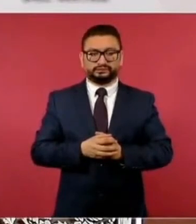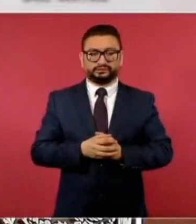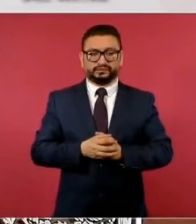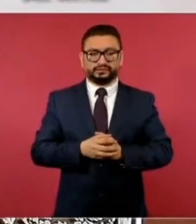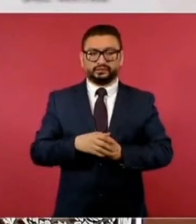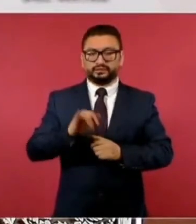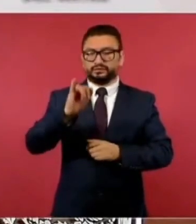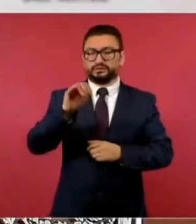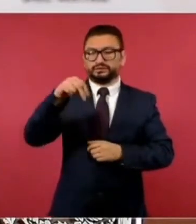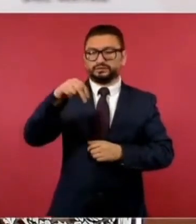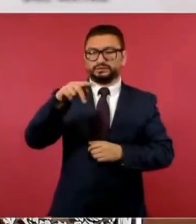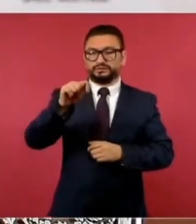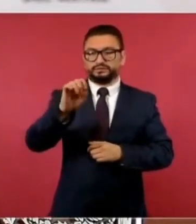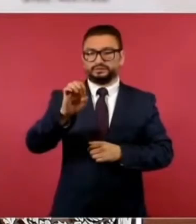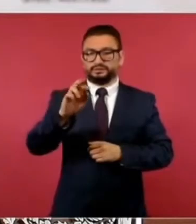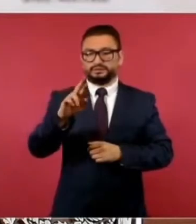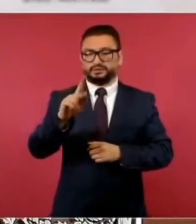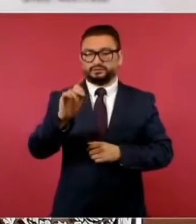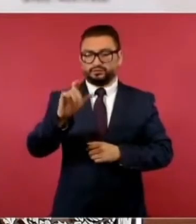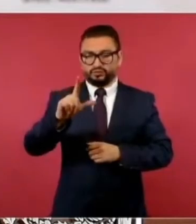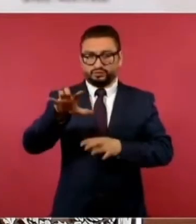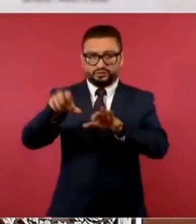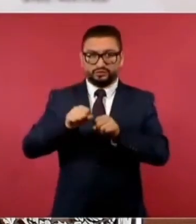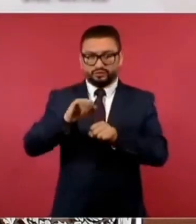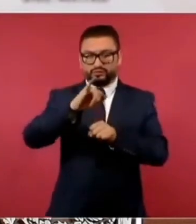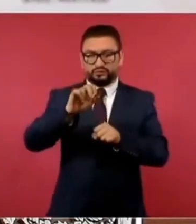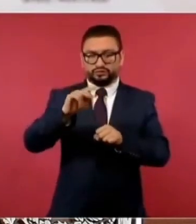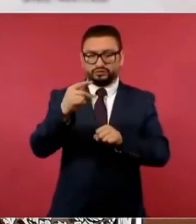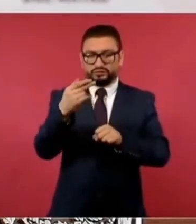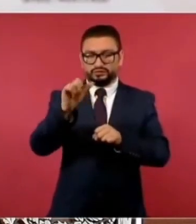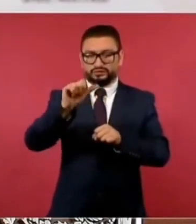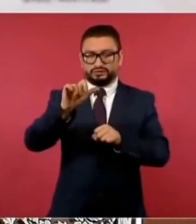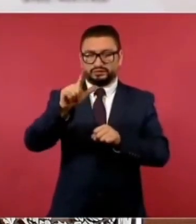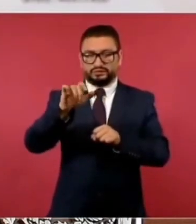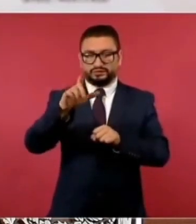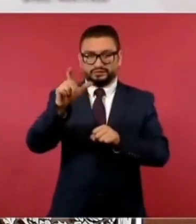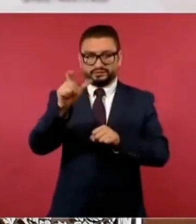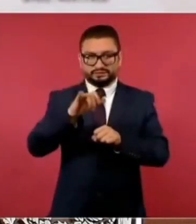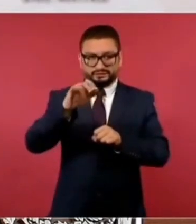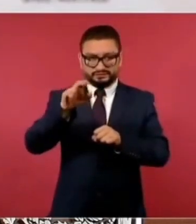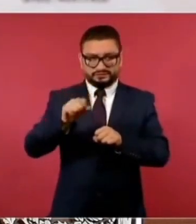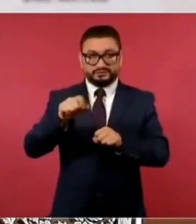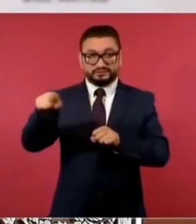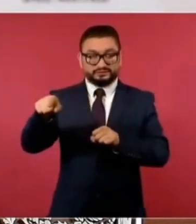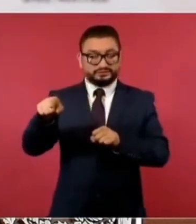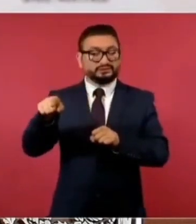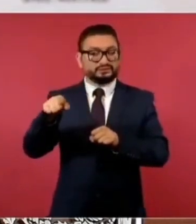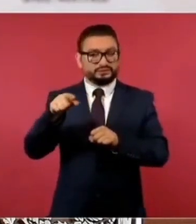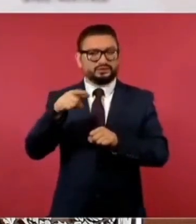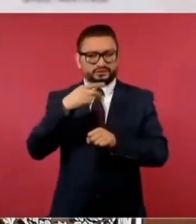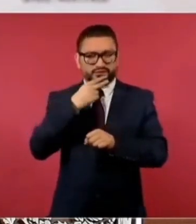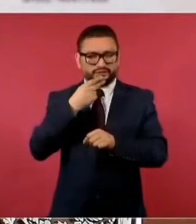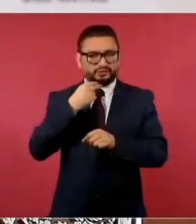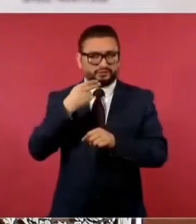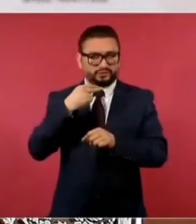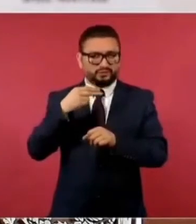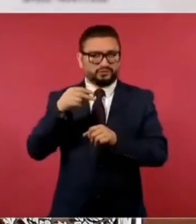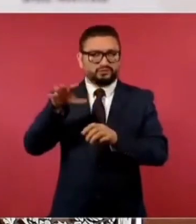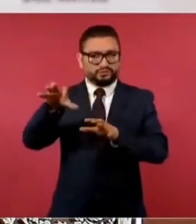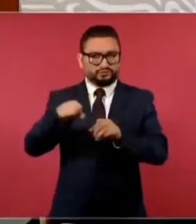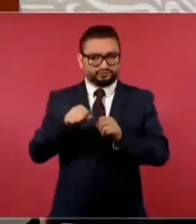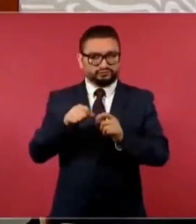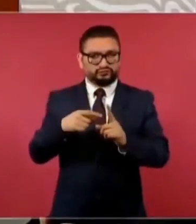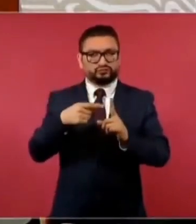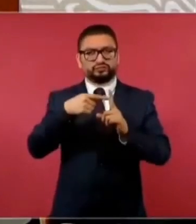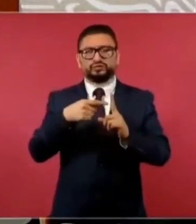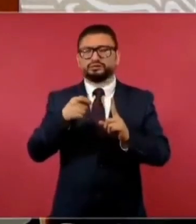Interpol detuvo a Jonathan Alexis Weinberg Pinto, que es uno